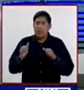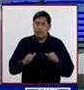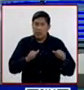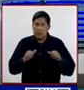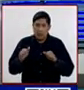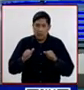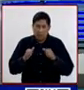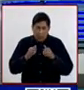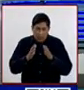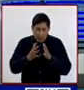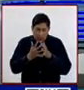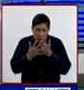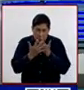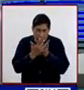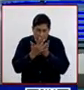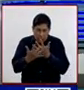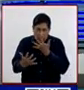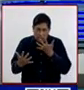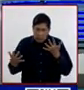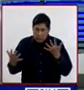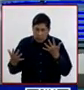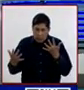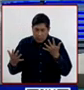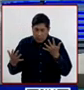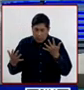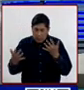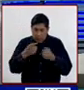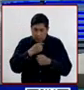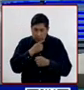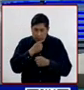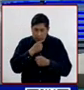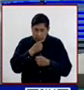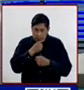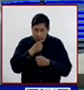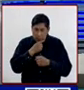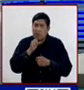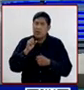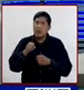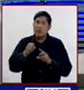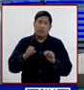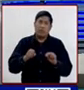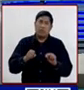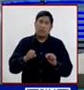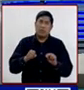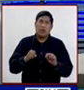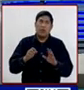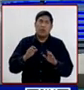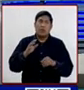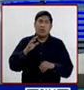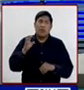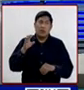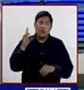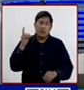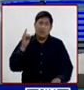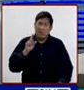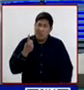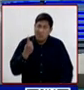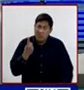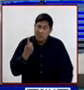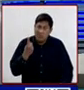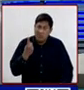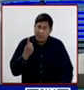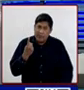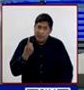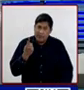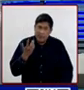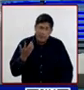de desdoblar estas imágenes, claro, que va a hacer la policía boliviana mediante el Ministerio Público y determinar si realmente es o no. ¿Por 500 bolivianos?